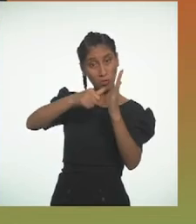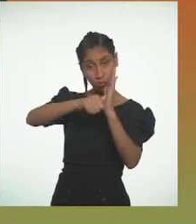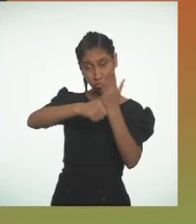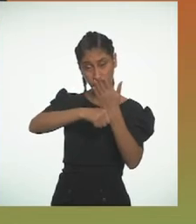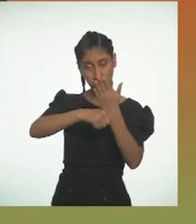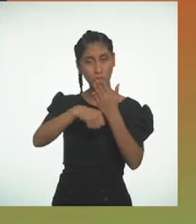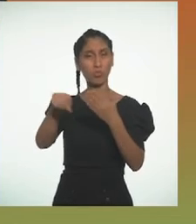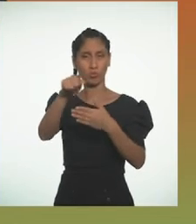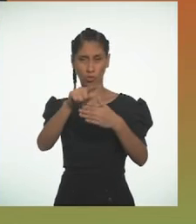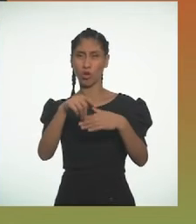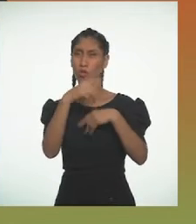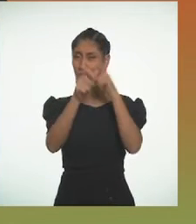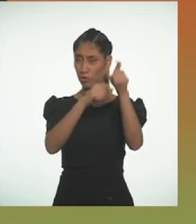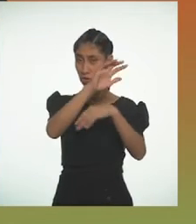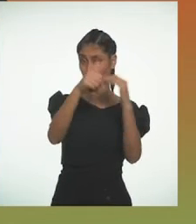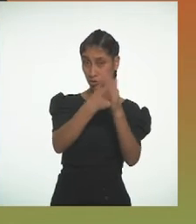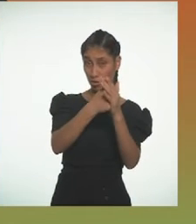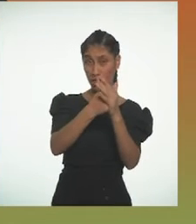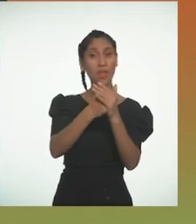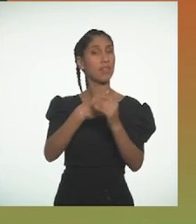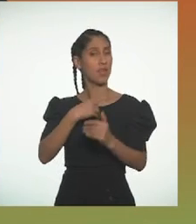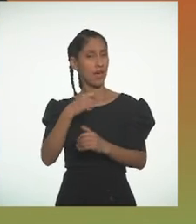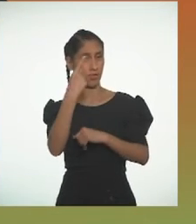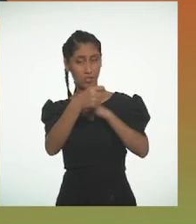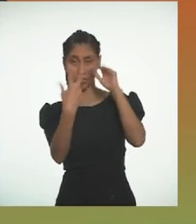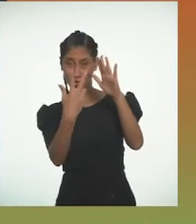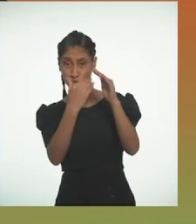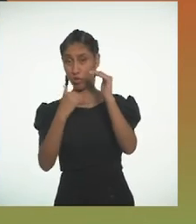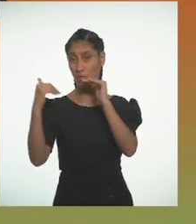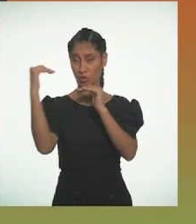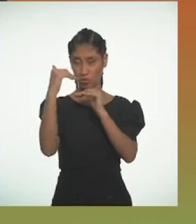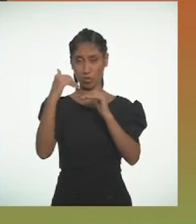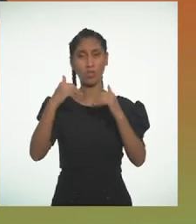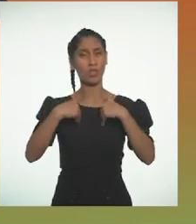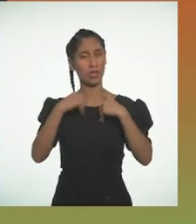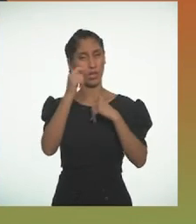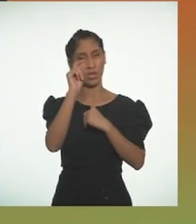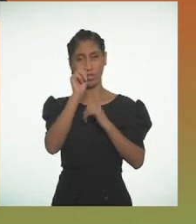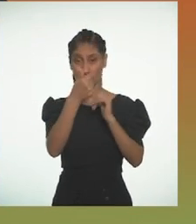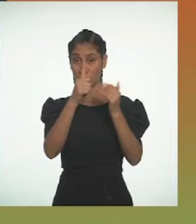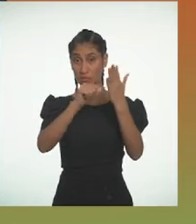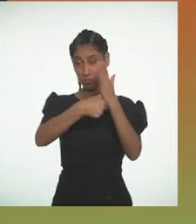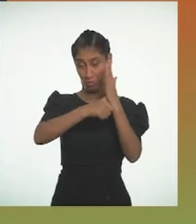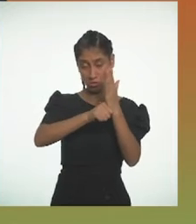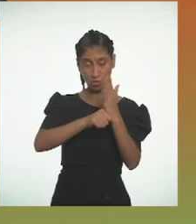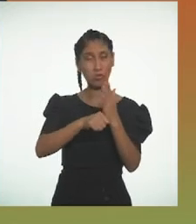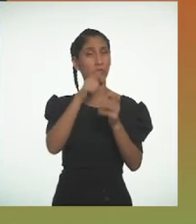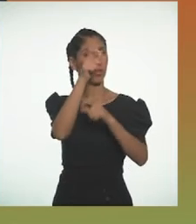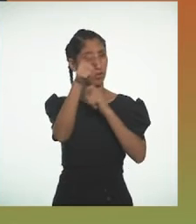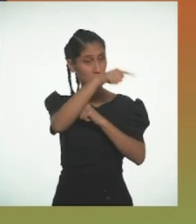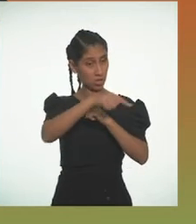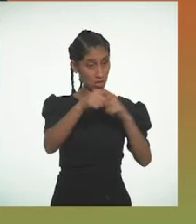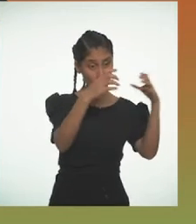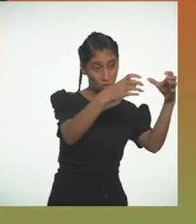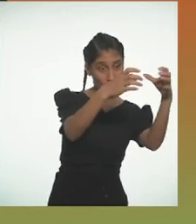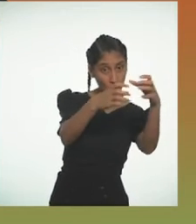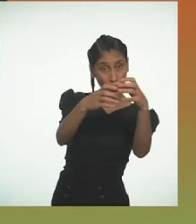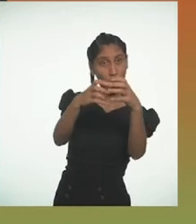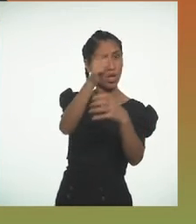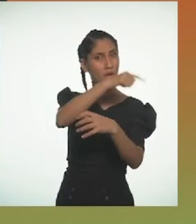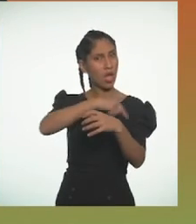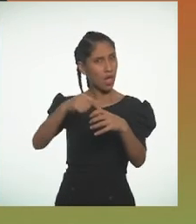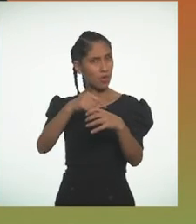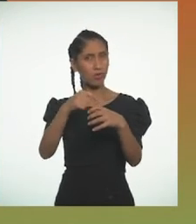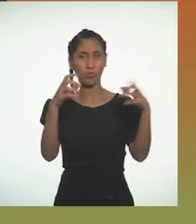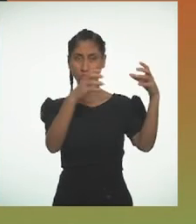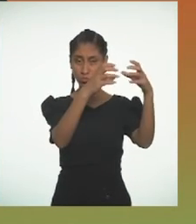Eso significa que desde entonces se permite que los miembros de pueblos originarios puedan sufragar. No podían votar en las elecciones